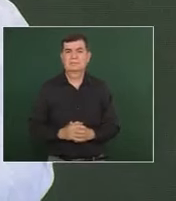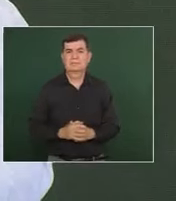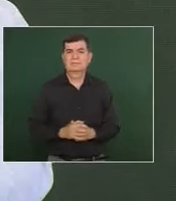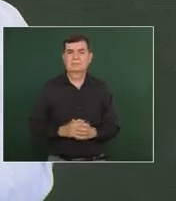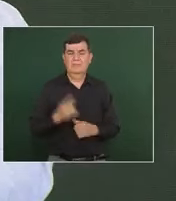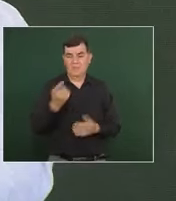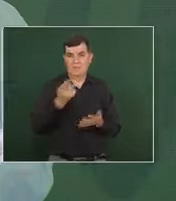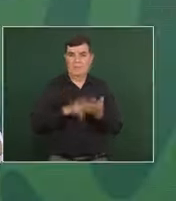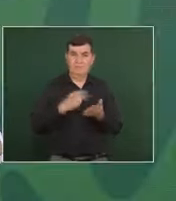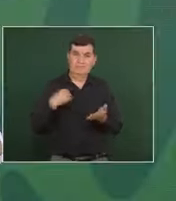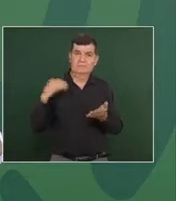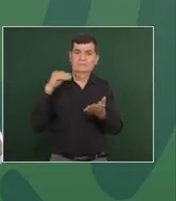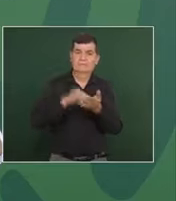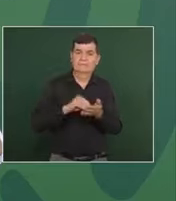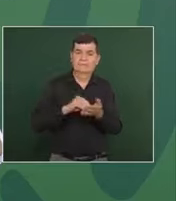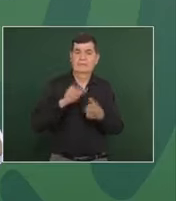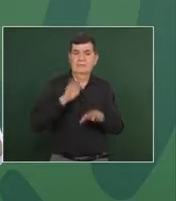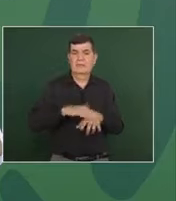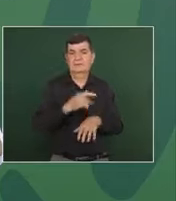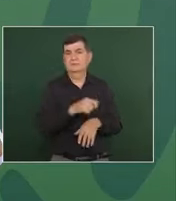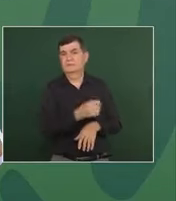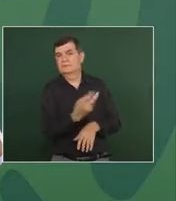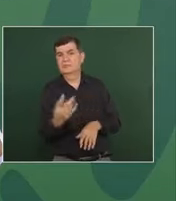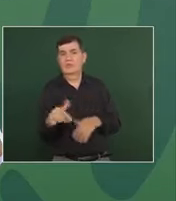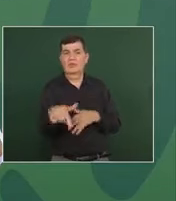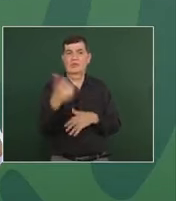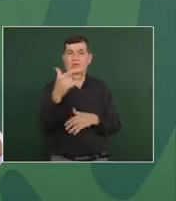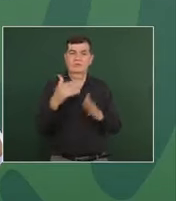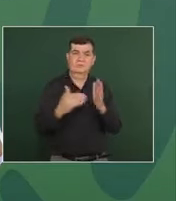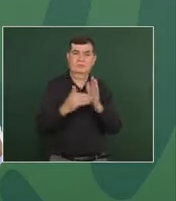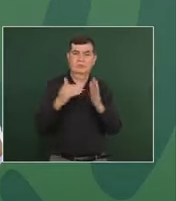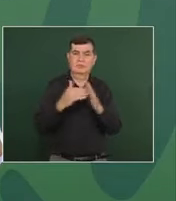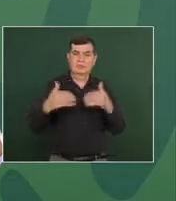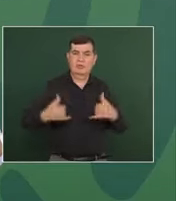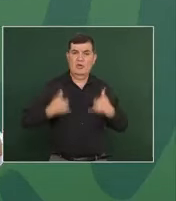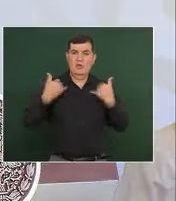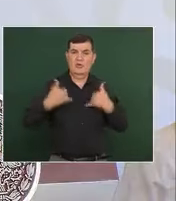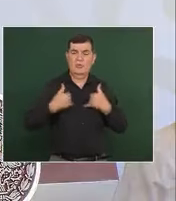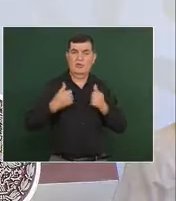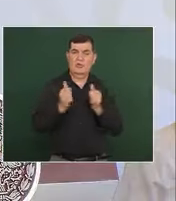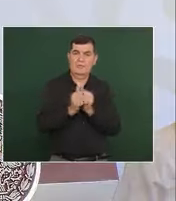Y agréguenle que hay más de 12 millones de jóvenes becados.